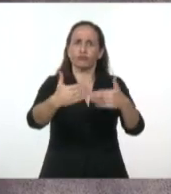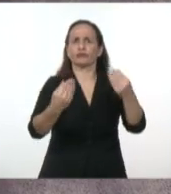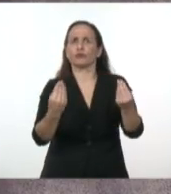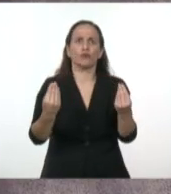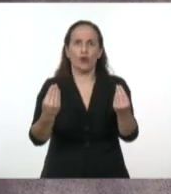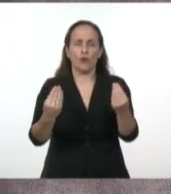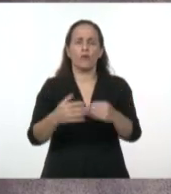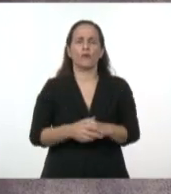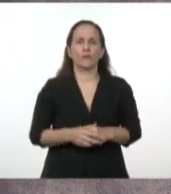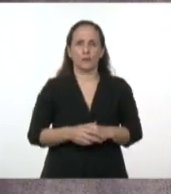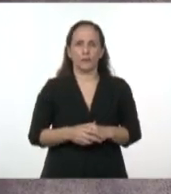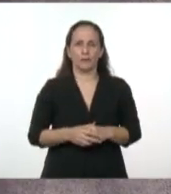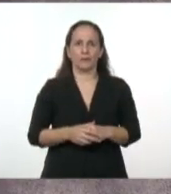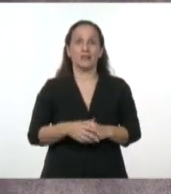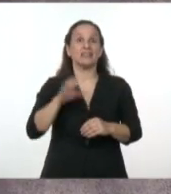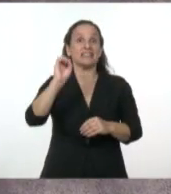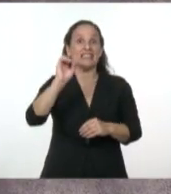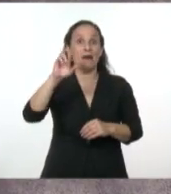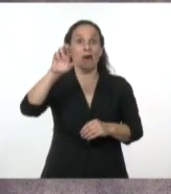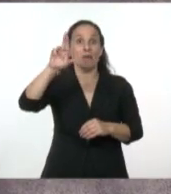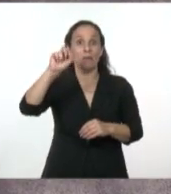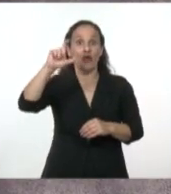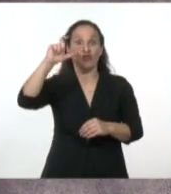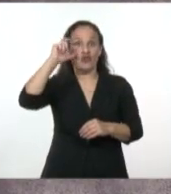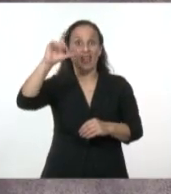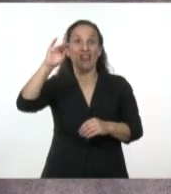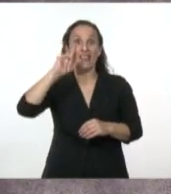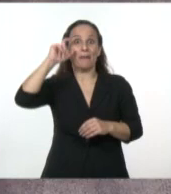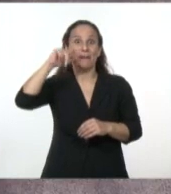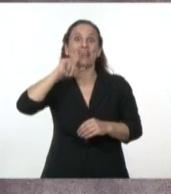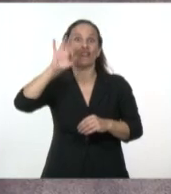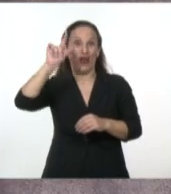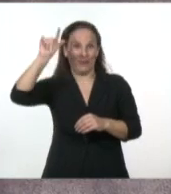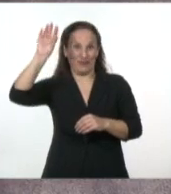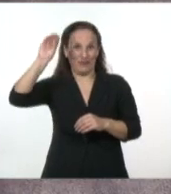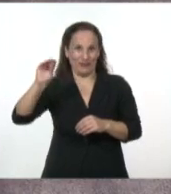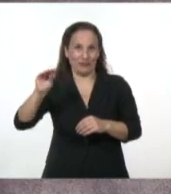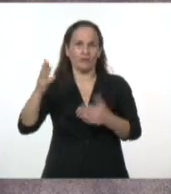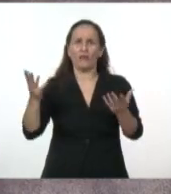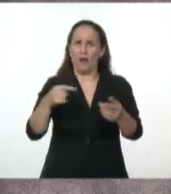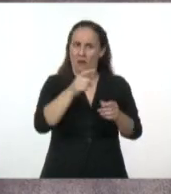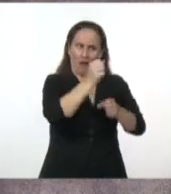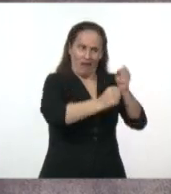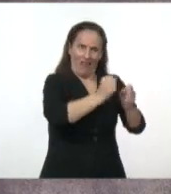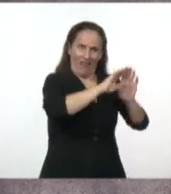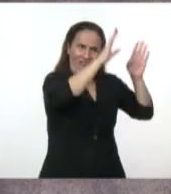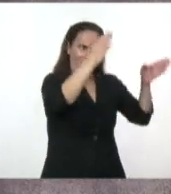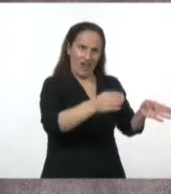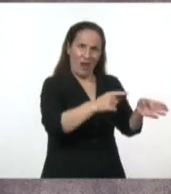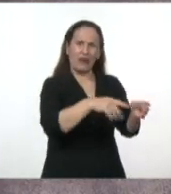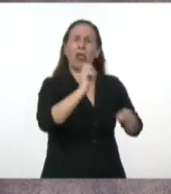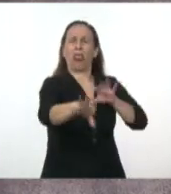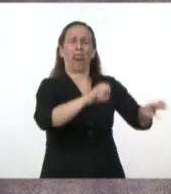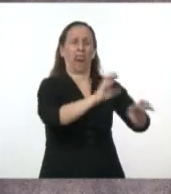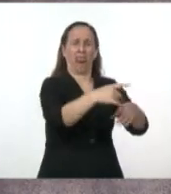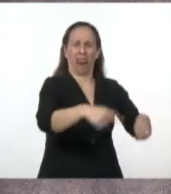ver que esto de decir, bueno, en la fábrica la basura está tirada por cualquier lado, la gente que tiene que entrar no entra.